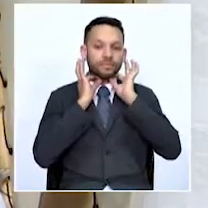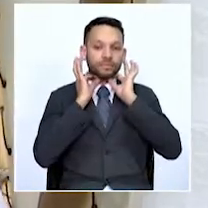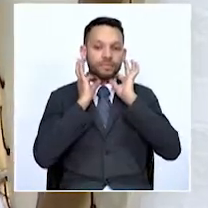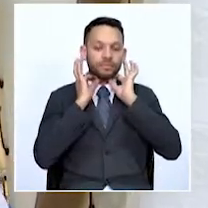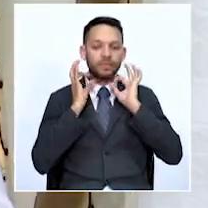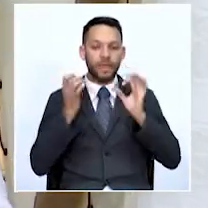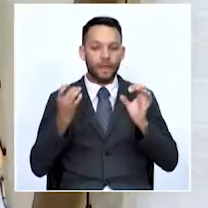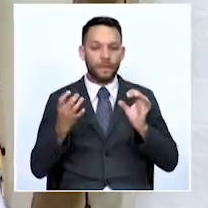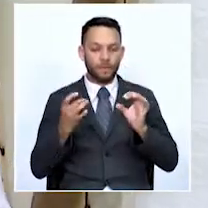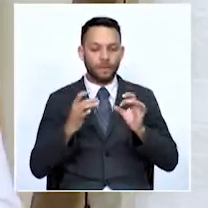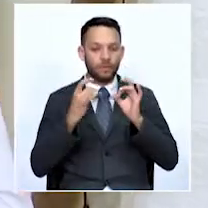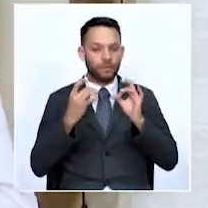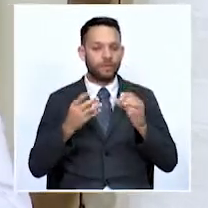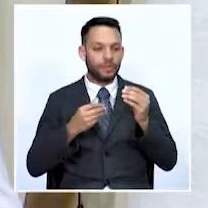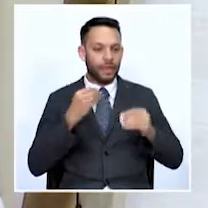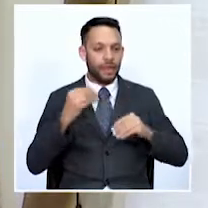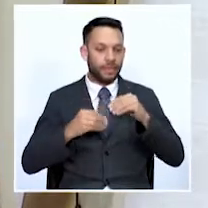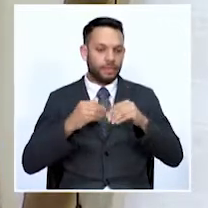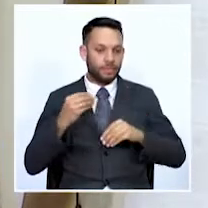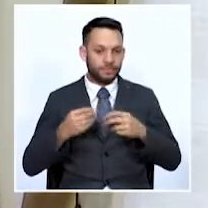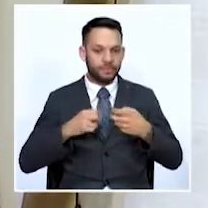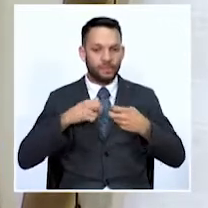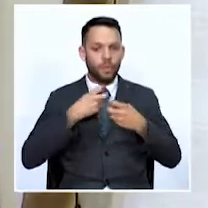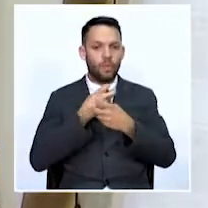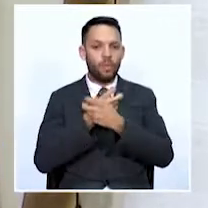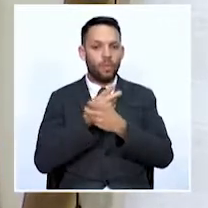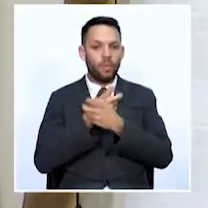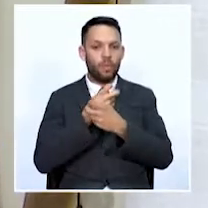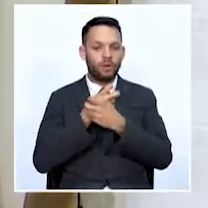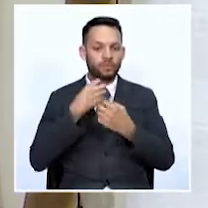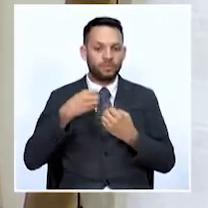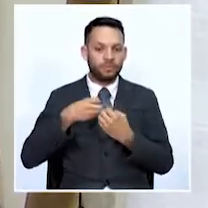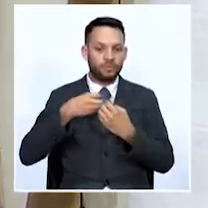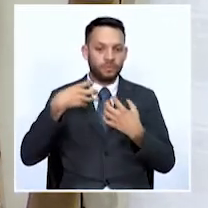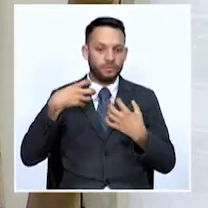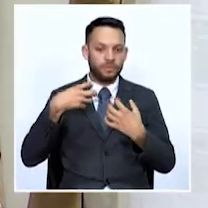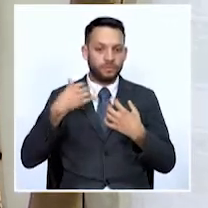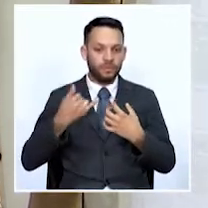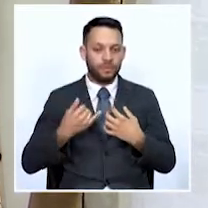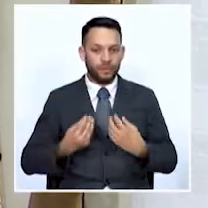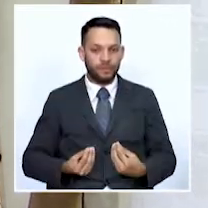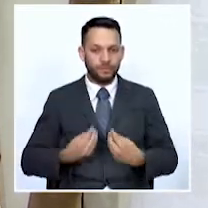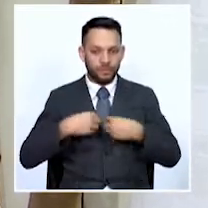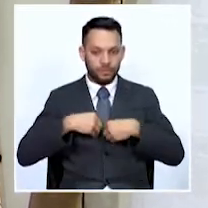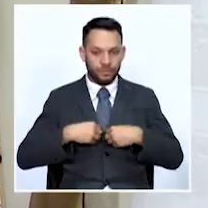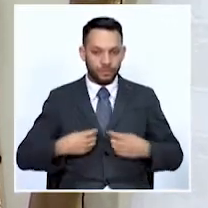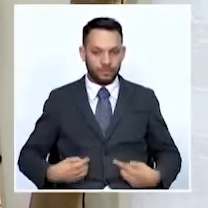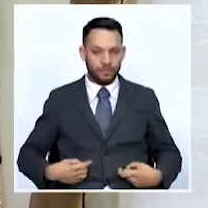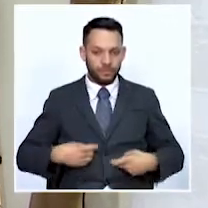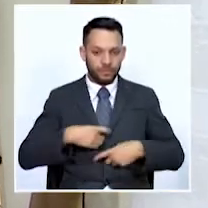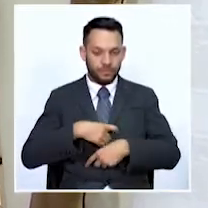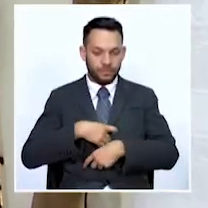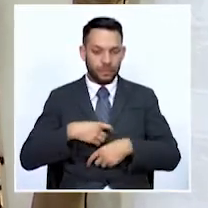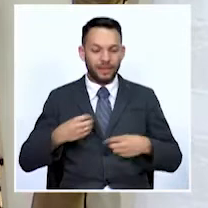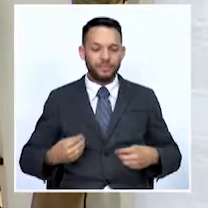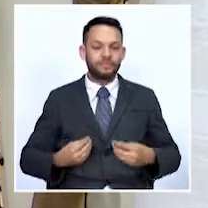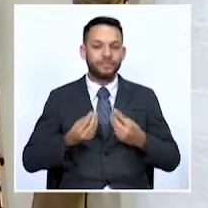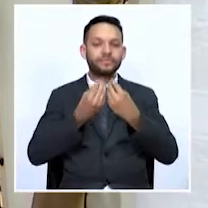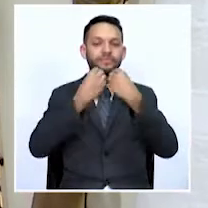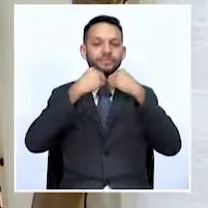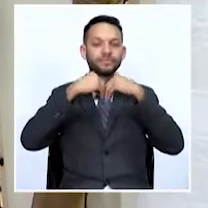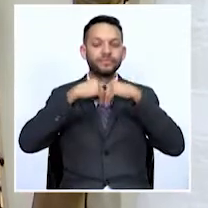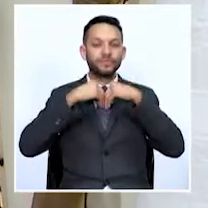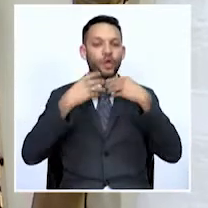la amigdalitis con la artritis o con los dolores? Entra la bacteria a las glándulas que llaman ustedes, a las